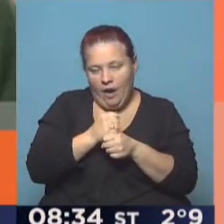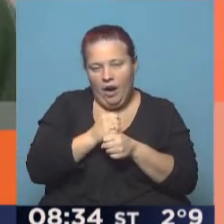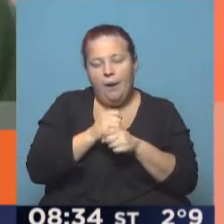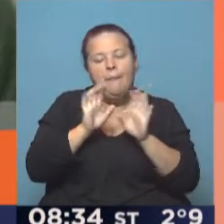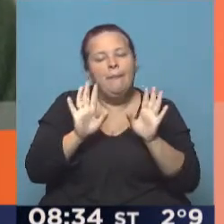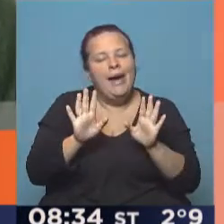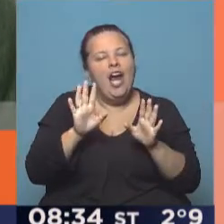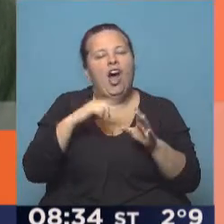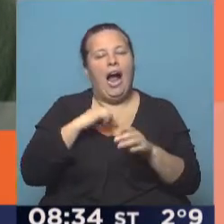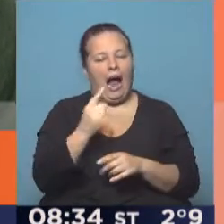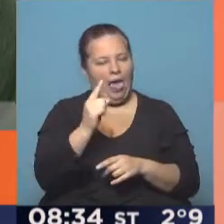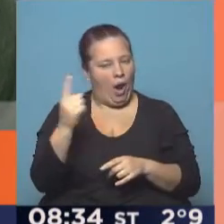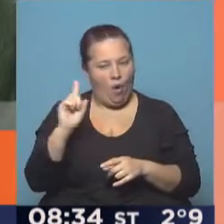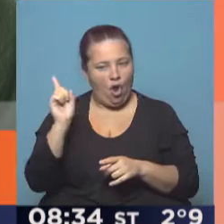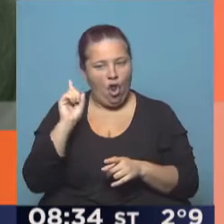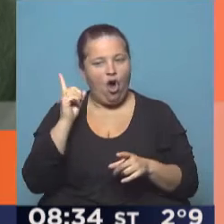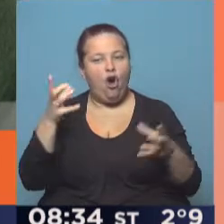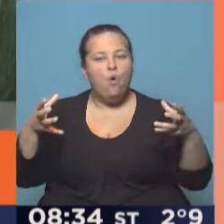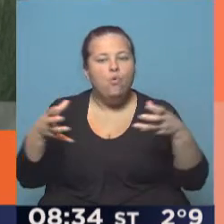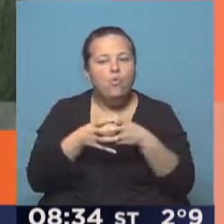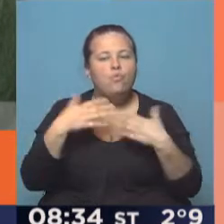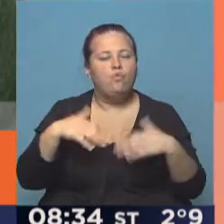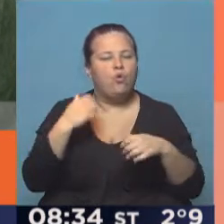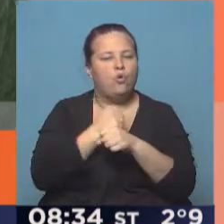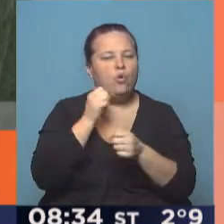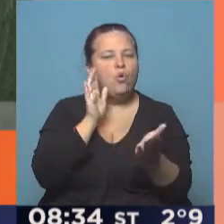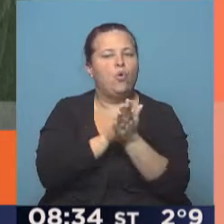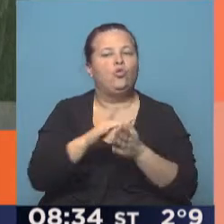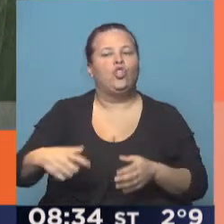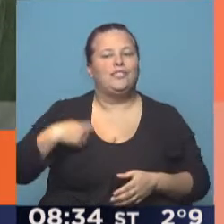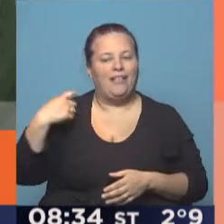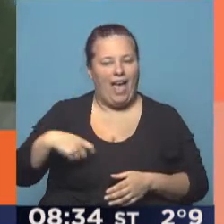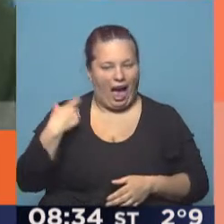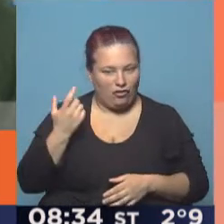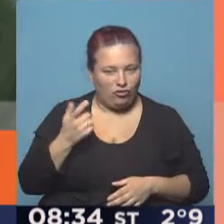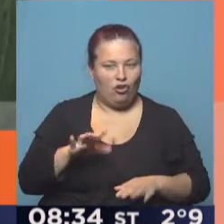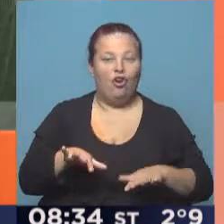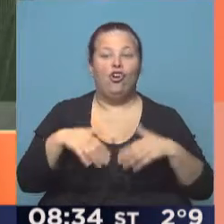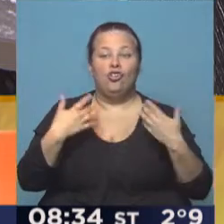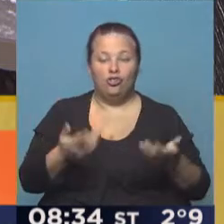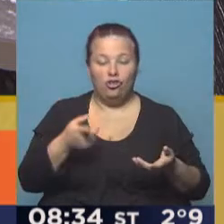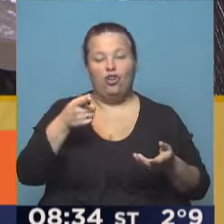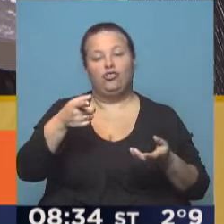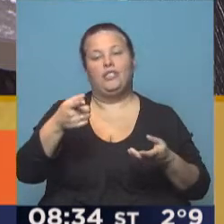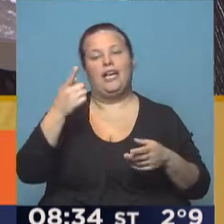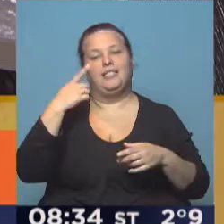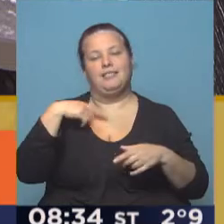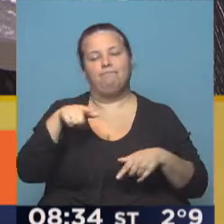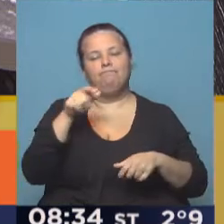pero no solo en forma individual, sino trabajaban mucho con los gremios. Entonces llevaban